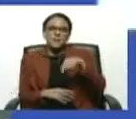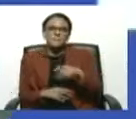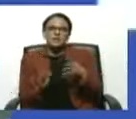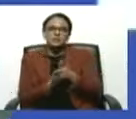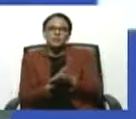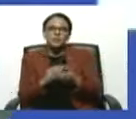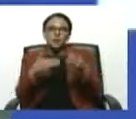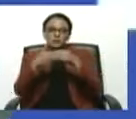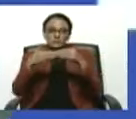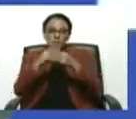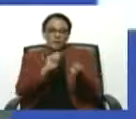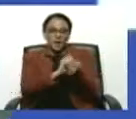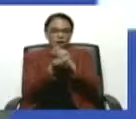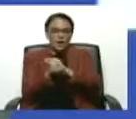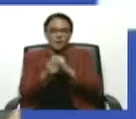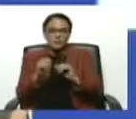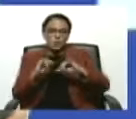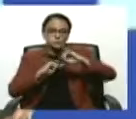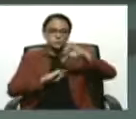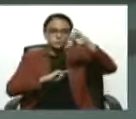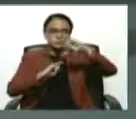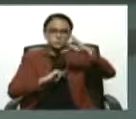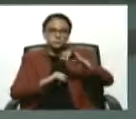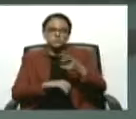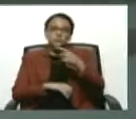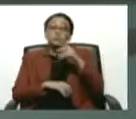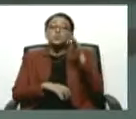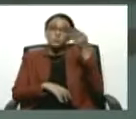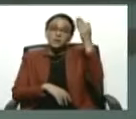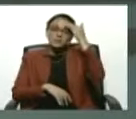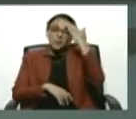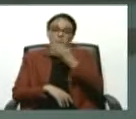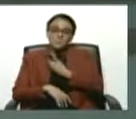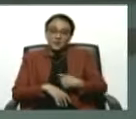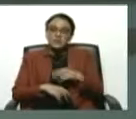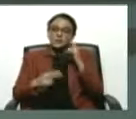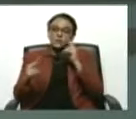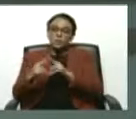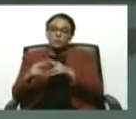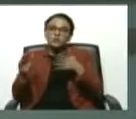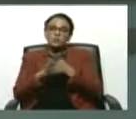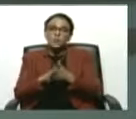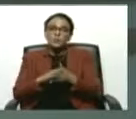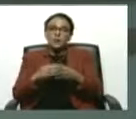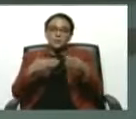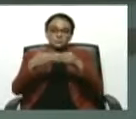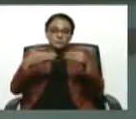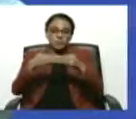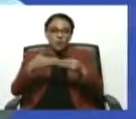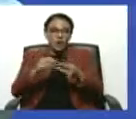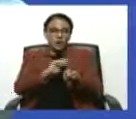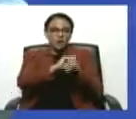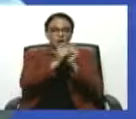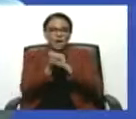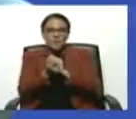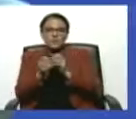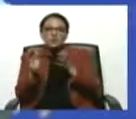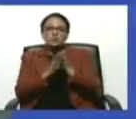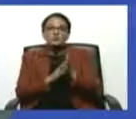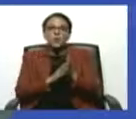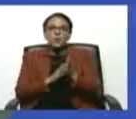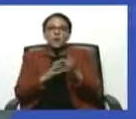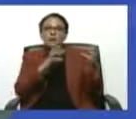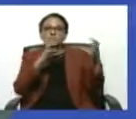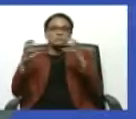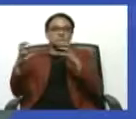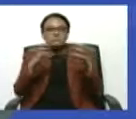presidente Correa, que usted sabe que allí ha sido una muy dura batalla porque el mercado cambiario se convirtió en una especie de